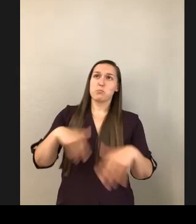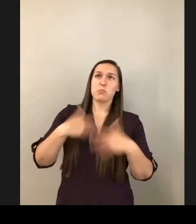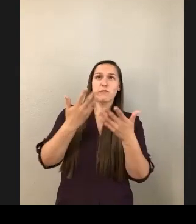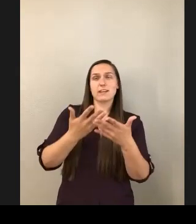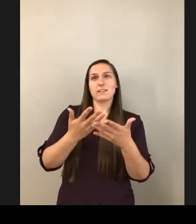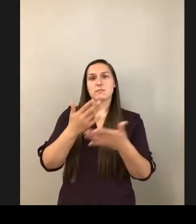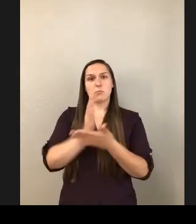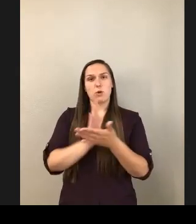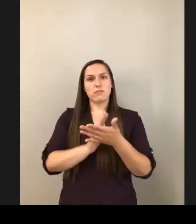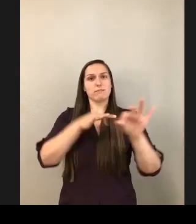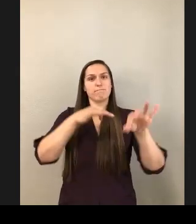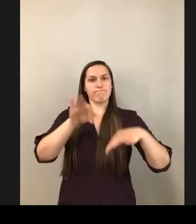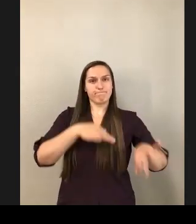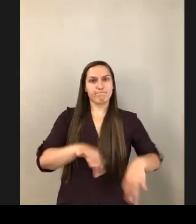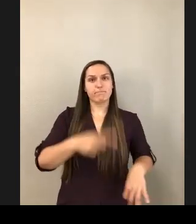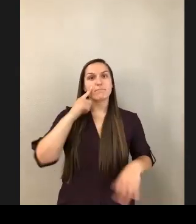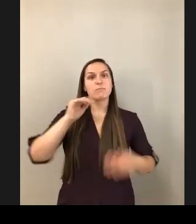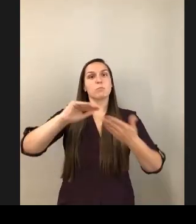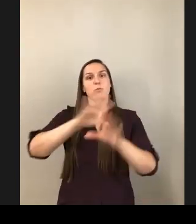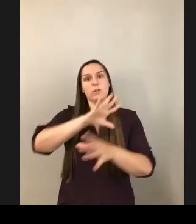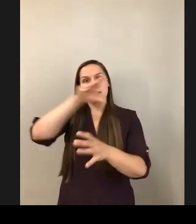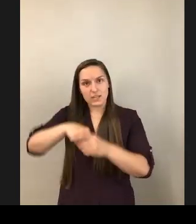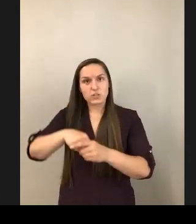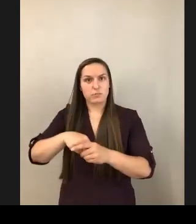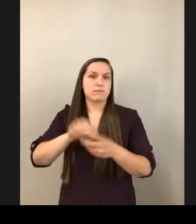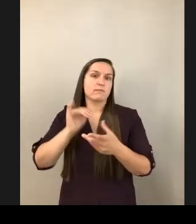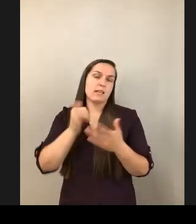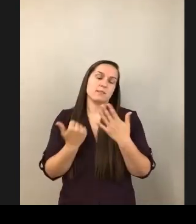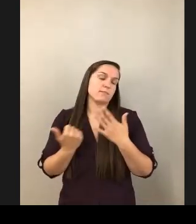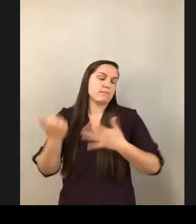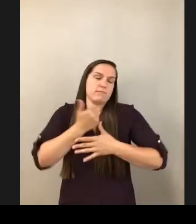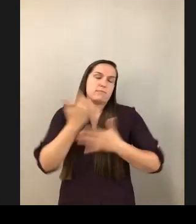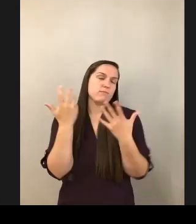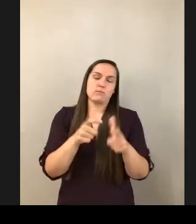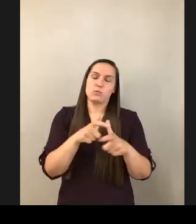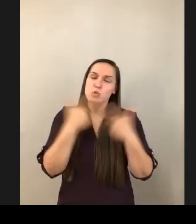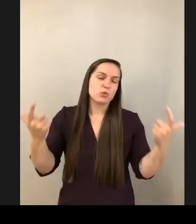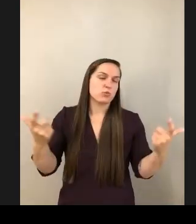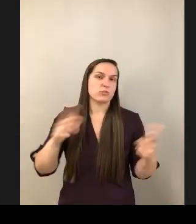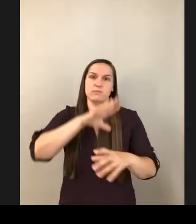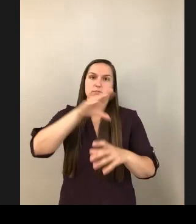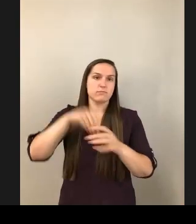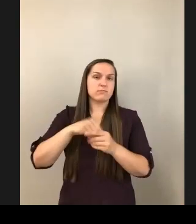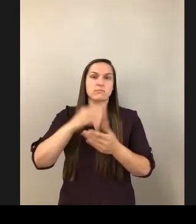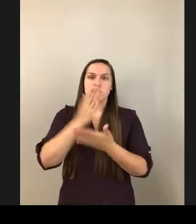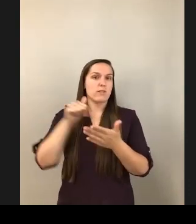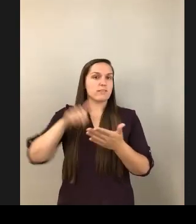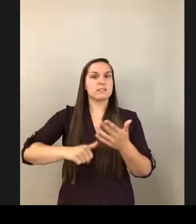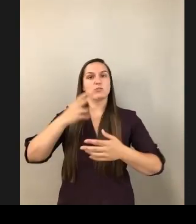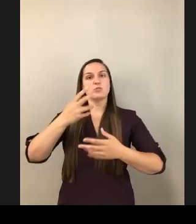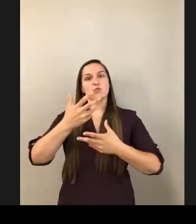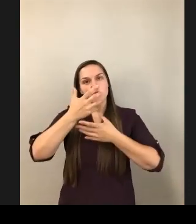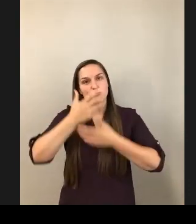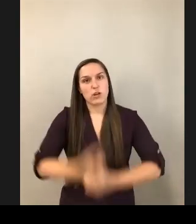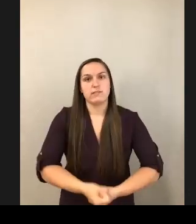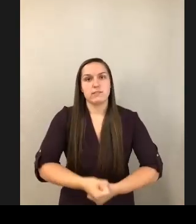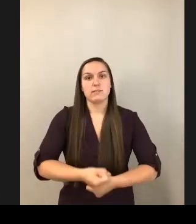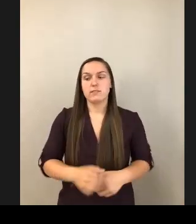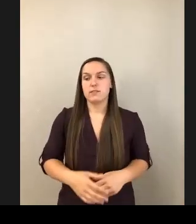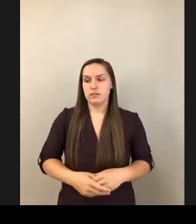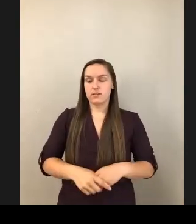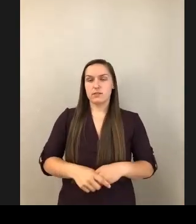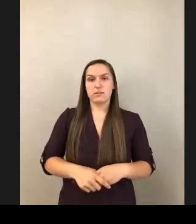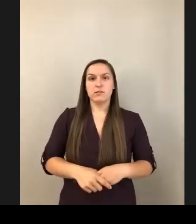Creo que ya casi contestamos o por lo menos establecimos el marco de referencia a cómo establecer